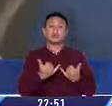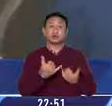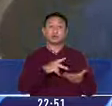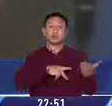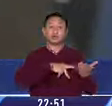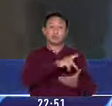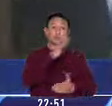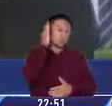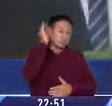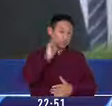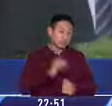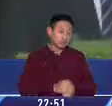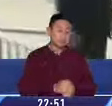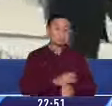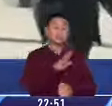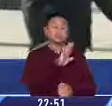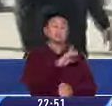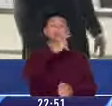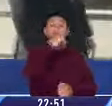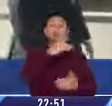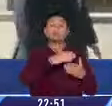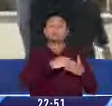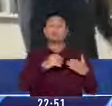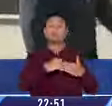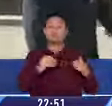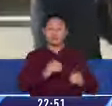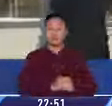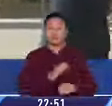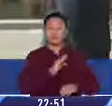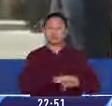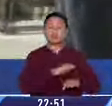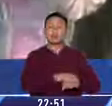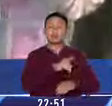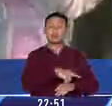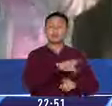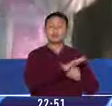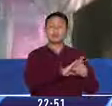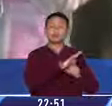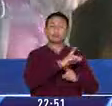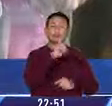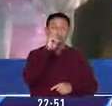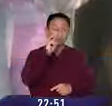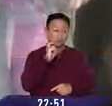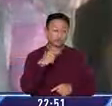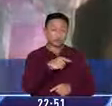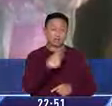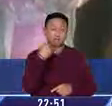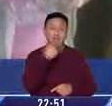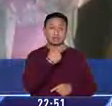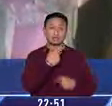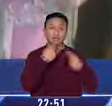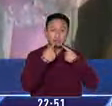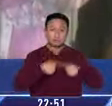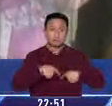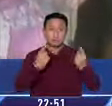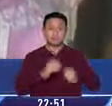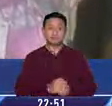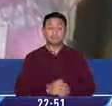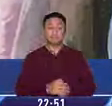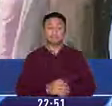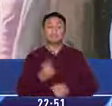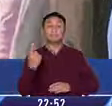a la mujer una suma de 5 millones de dólares por daños de agresión sexual y difamación. Esta es la primera